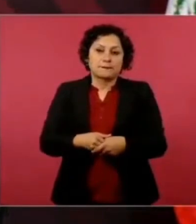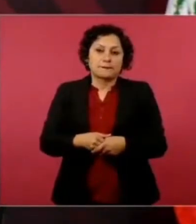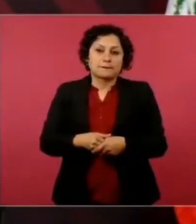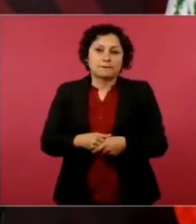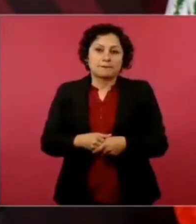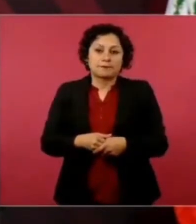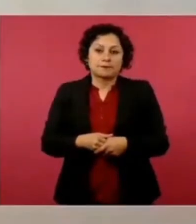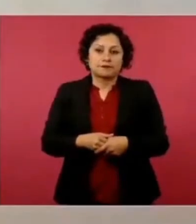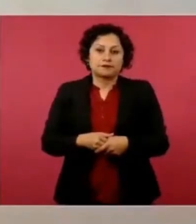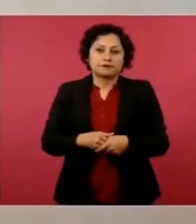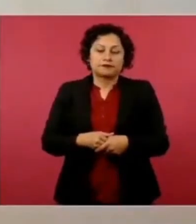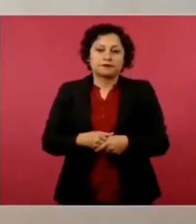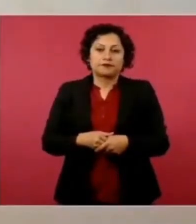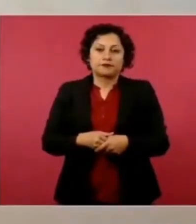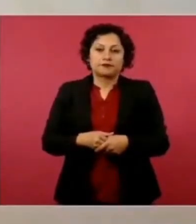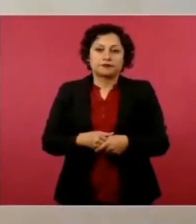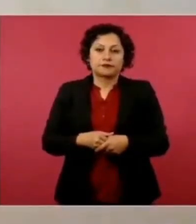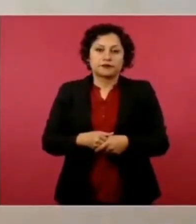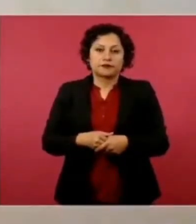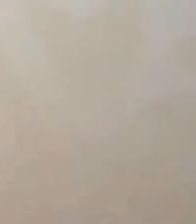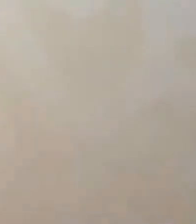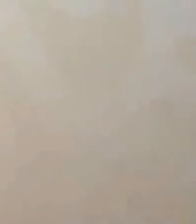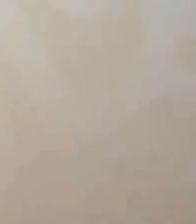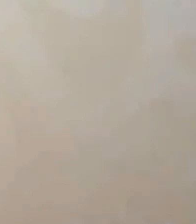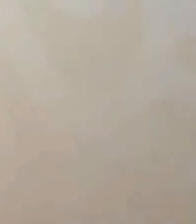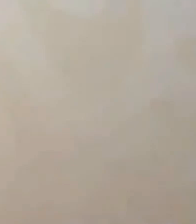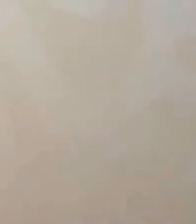utilidades razonables.